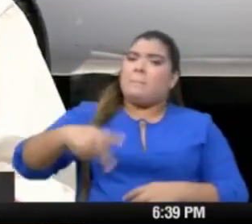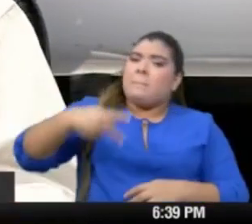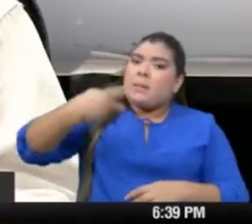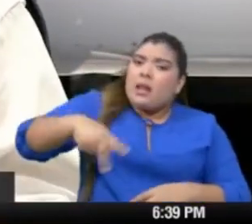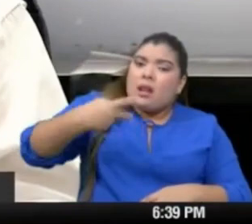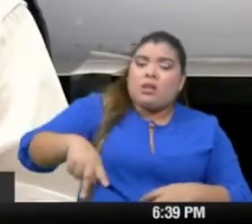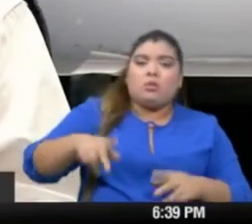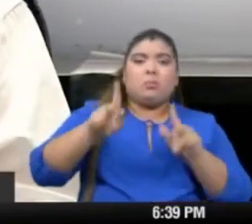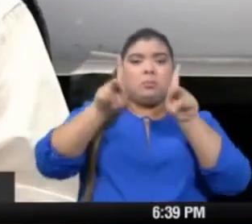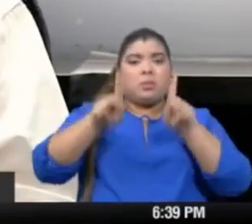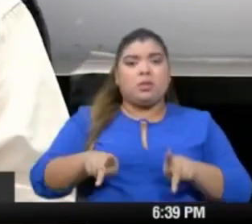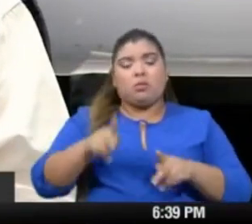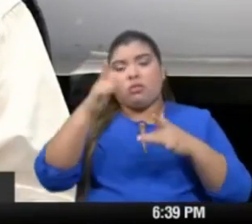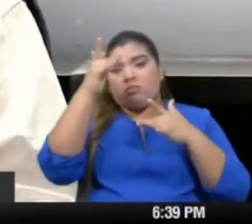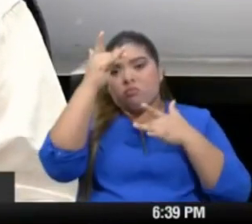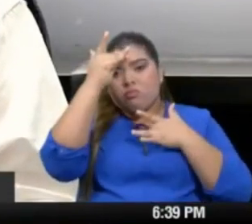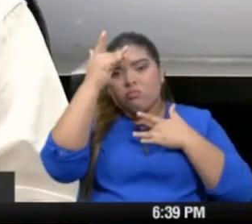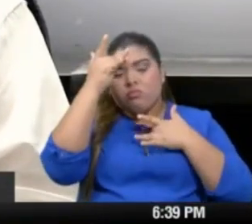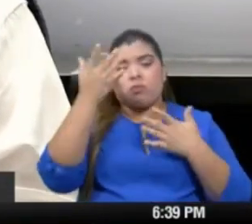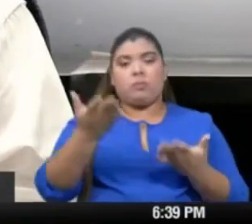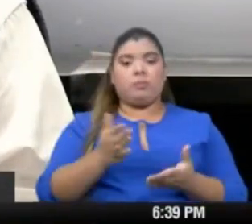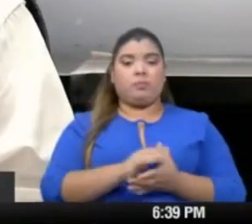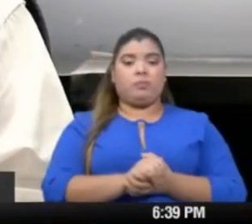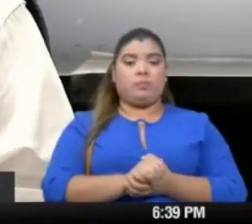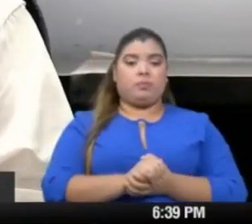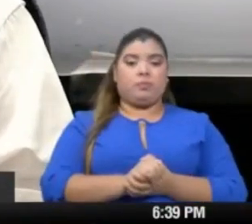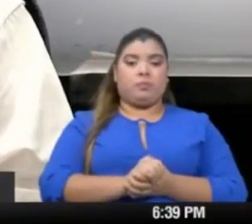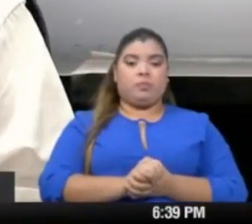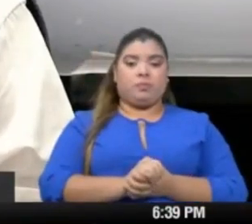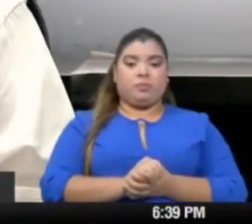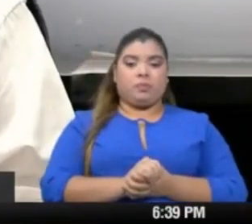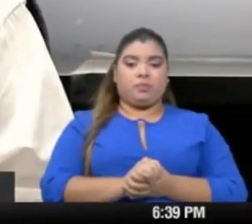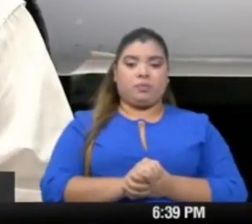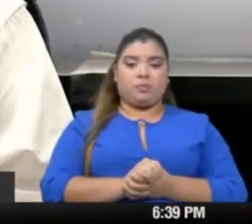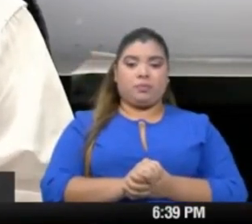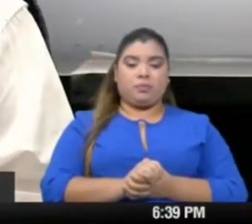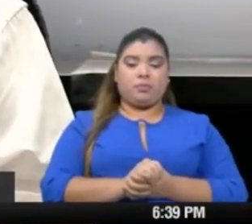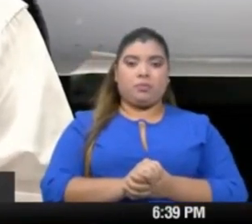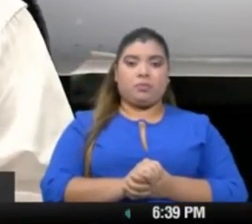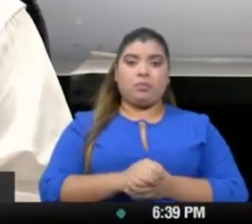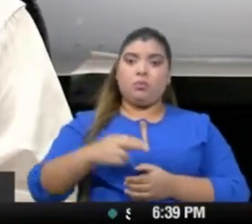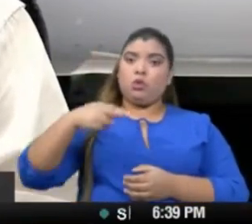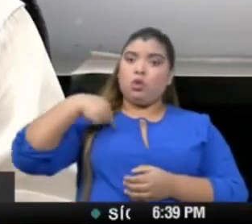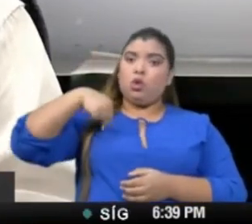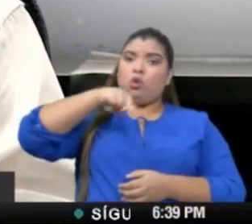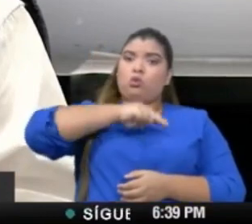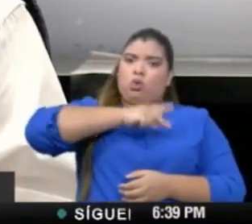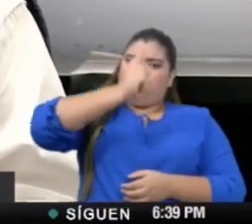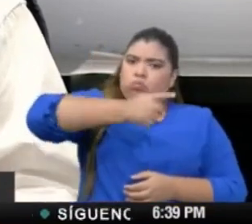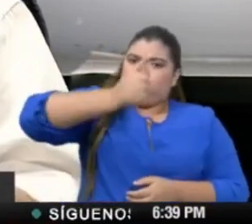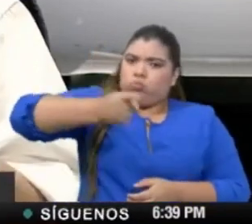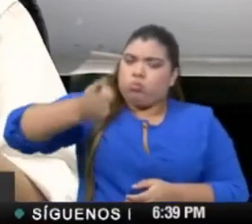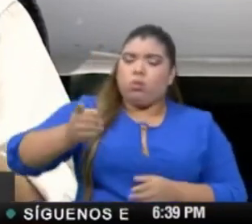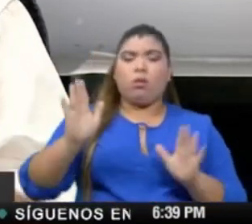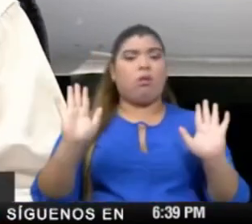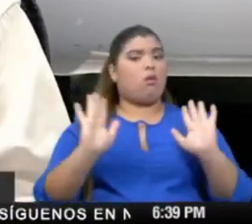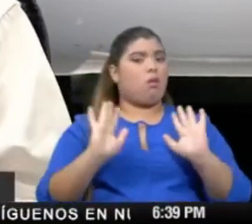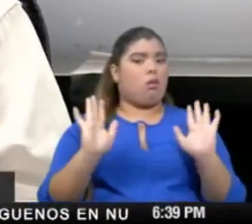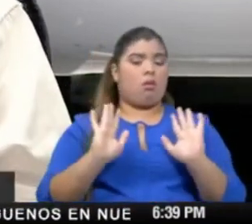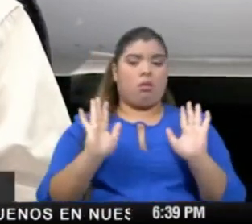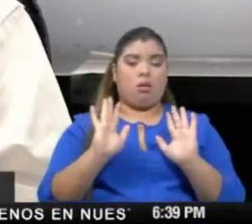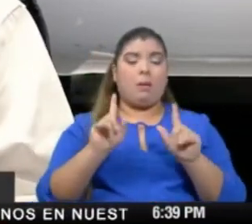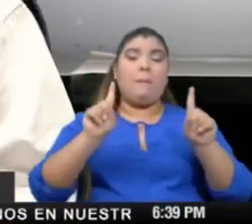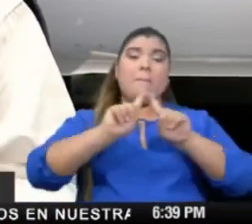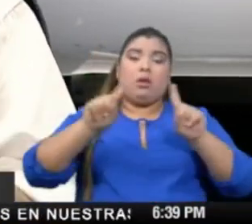No quiero que mis palabras suenen a regaño, solamente quiero estimular la reflexión.